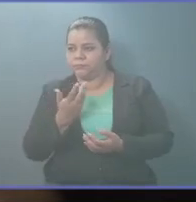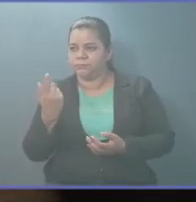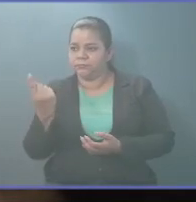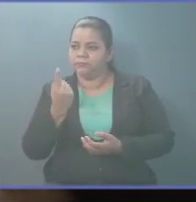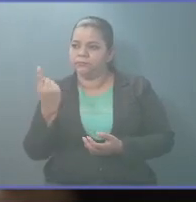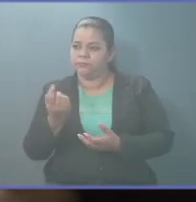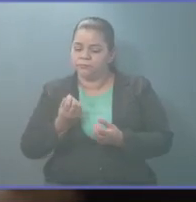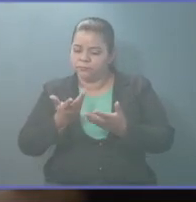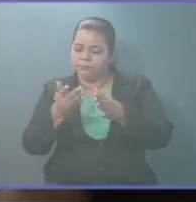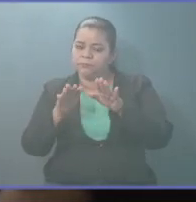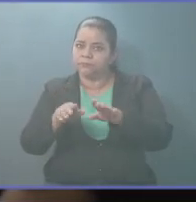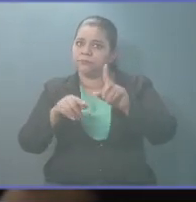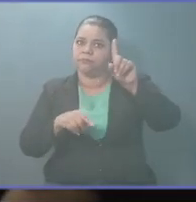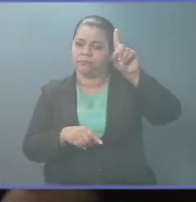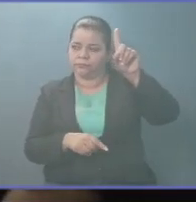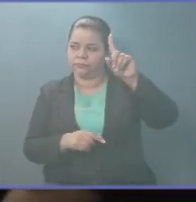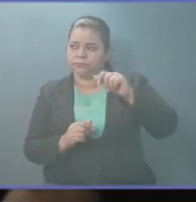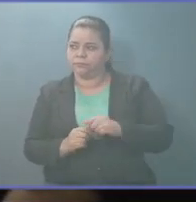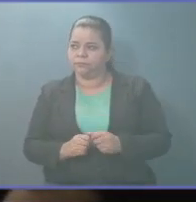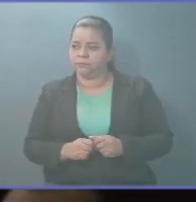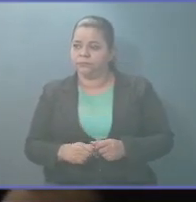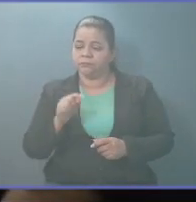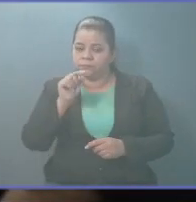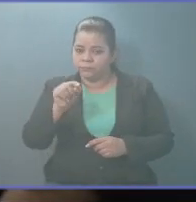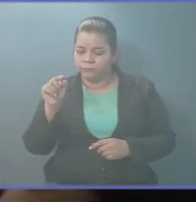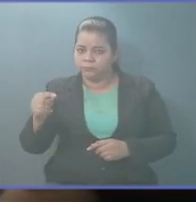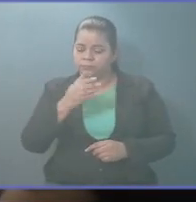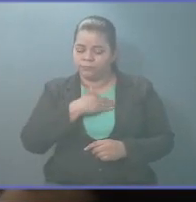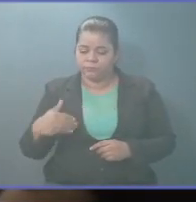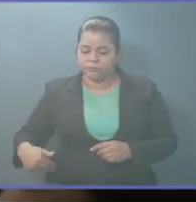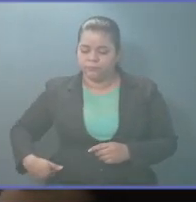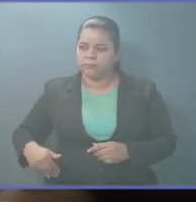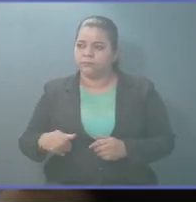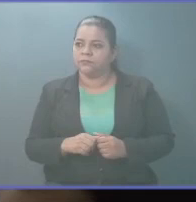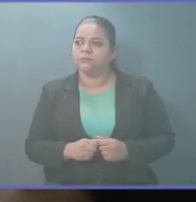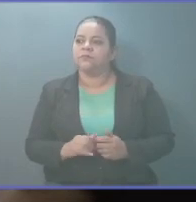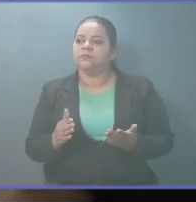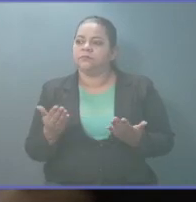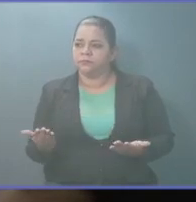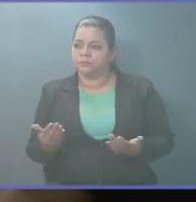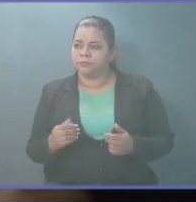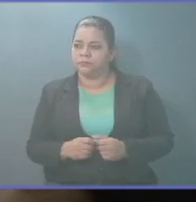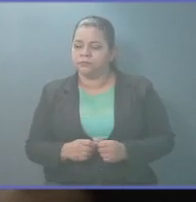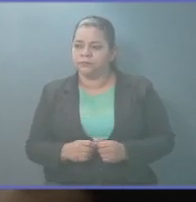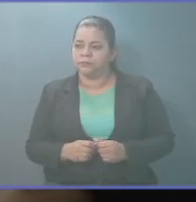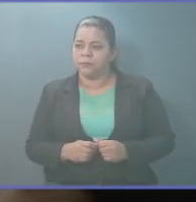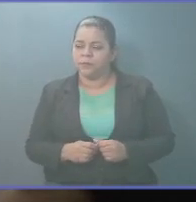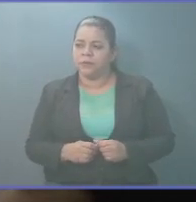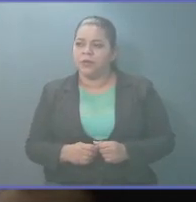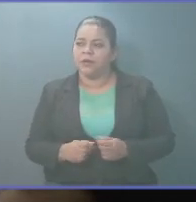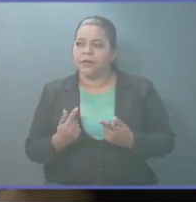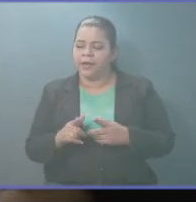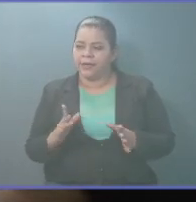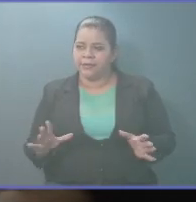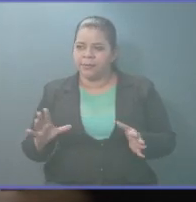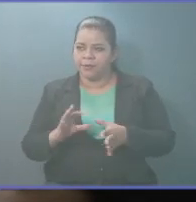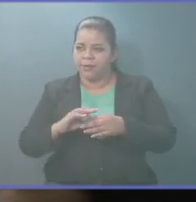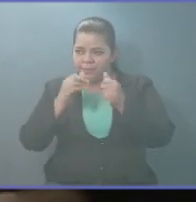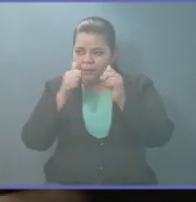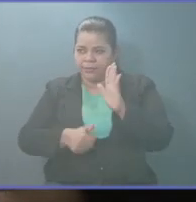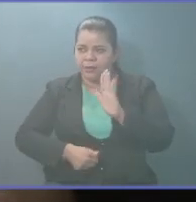recordar a través de redes sociales. Pues esta es la dinámica de la política. Lo digo divirtiéndome, porque los recuerdos